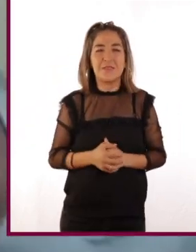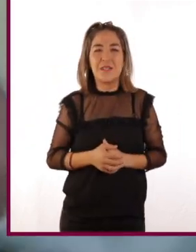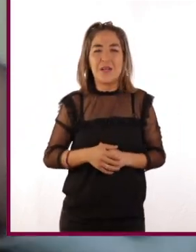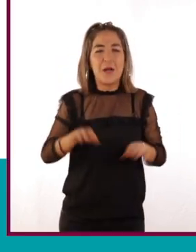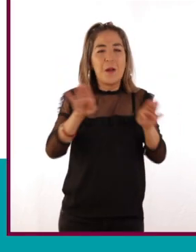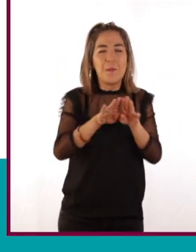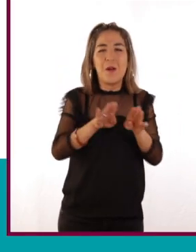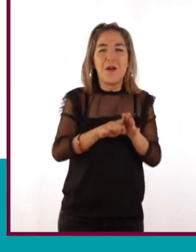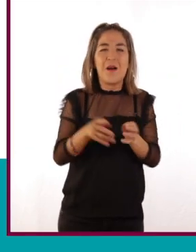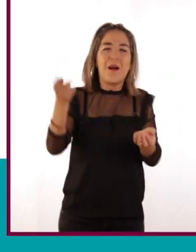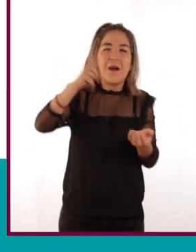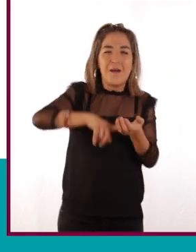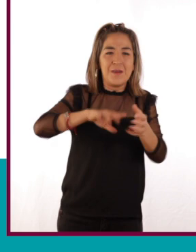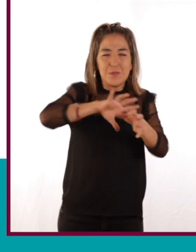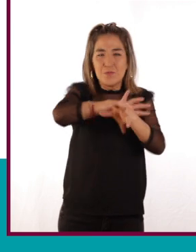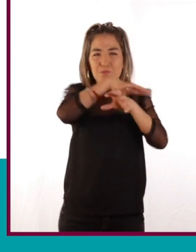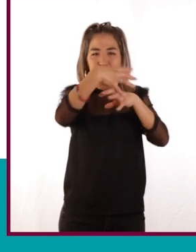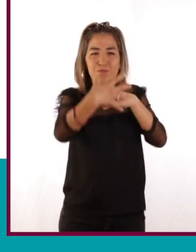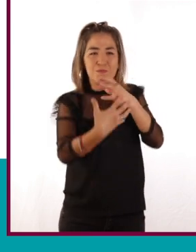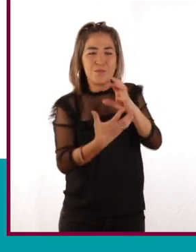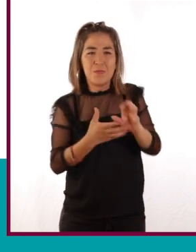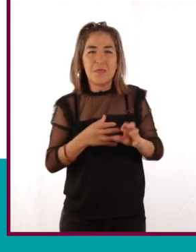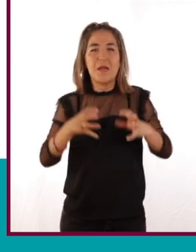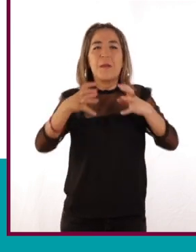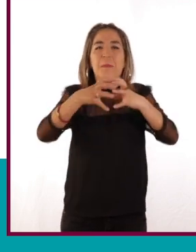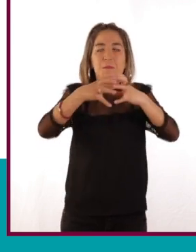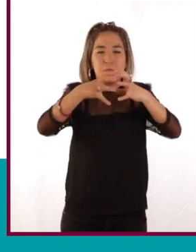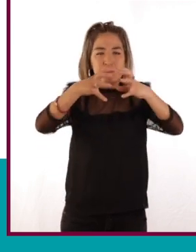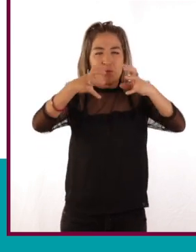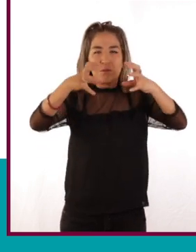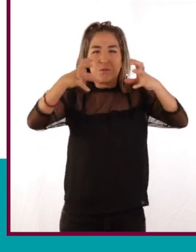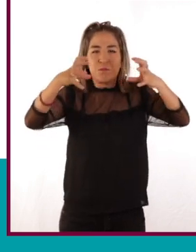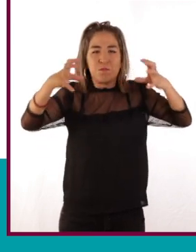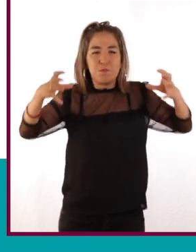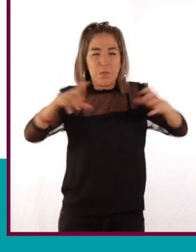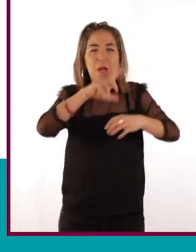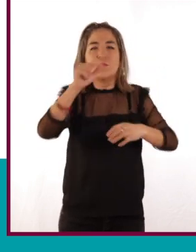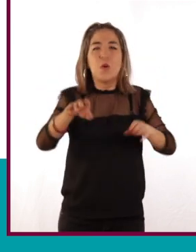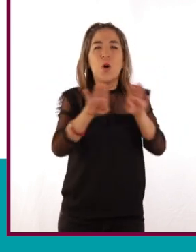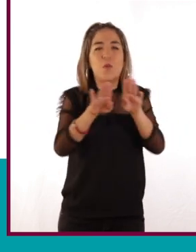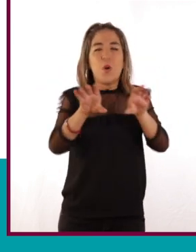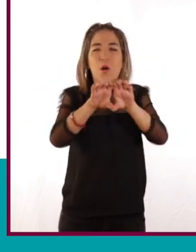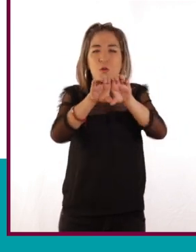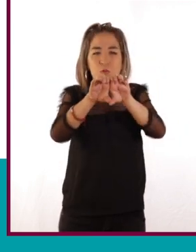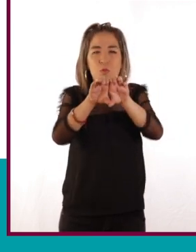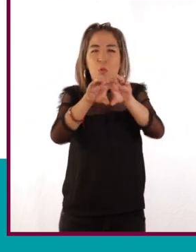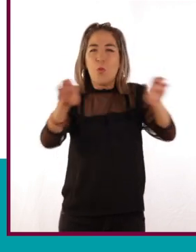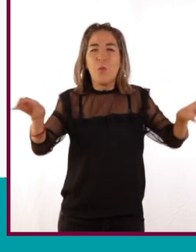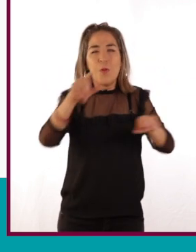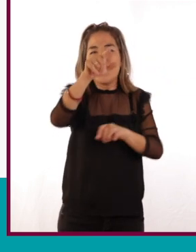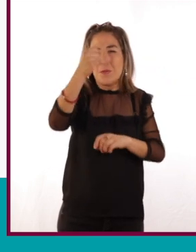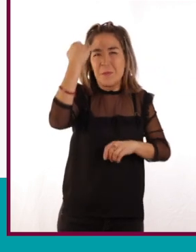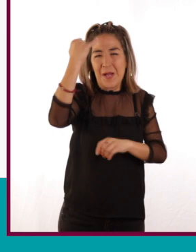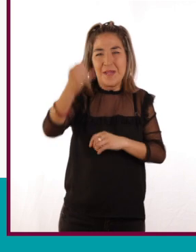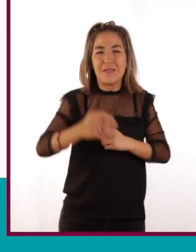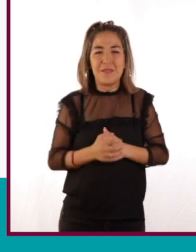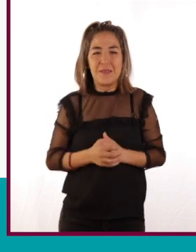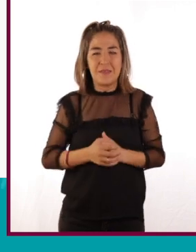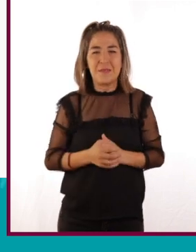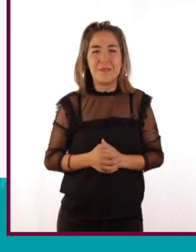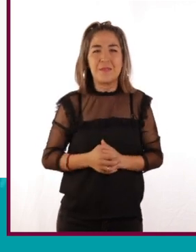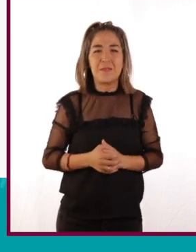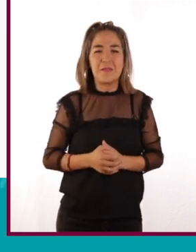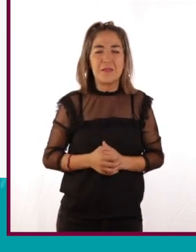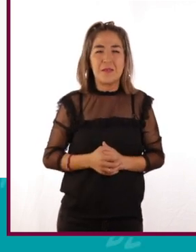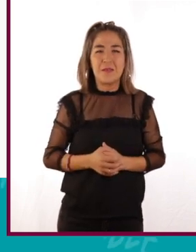voy a ir cubriendo alrededor. Entonces, al irlo estirando, se va haciendo una especie como de tubo. Entonces, imagínense que